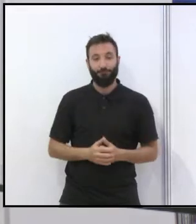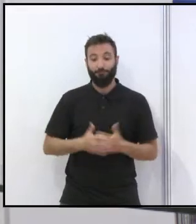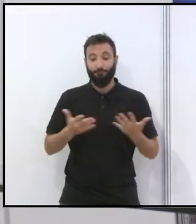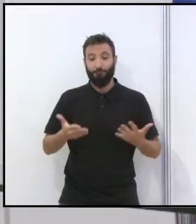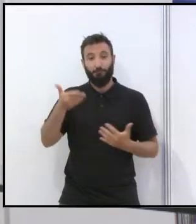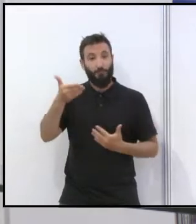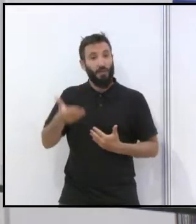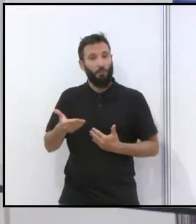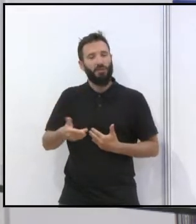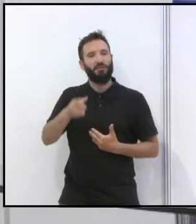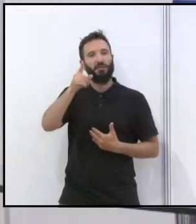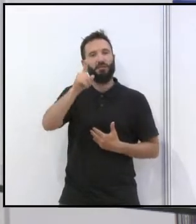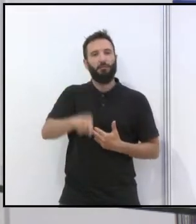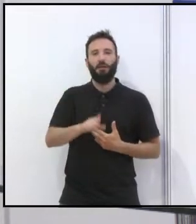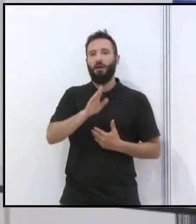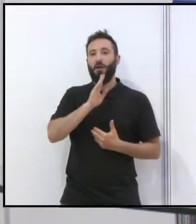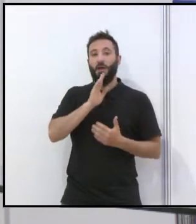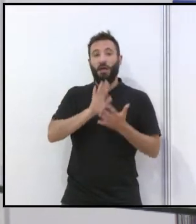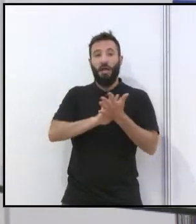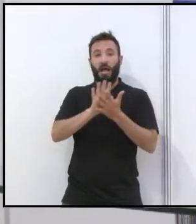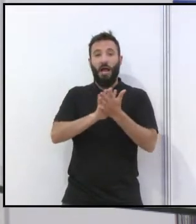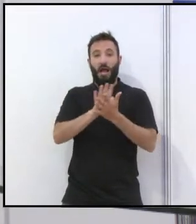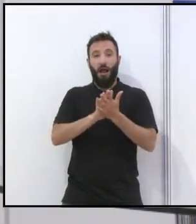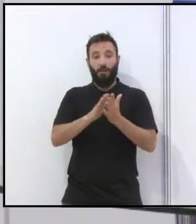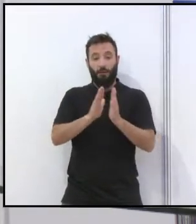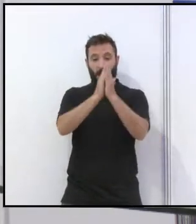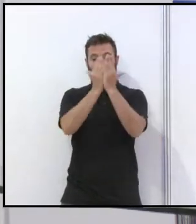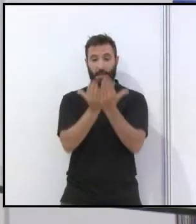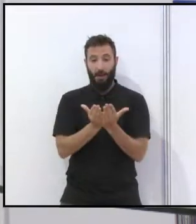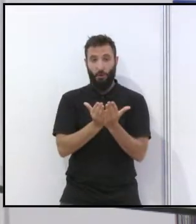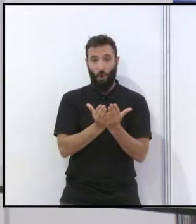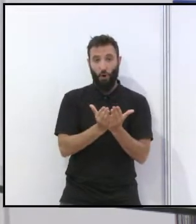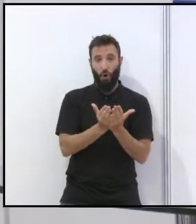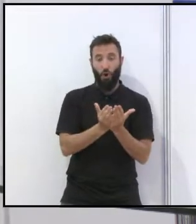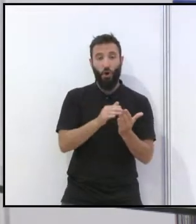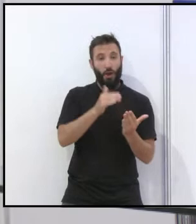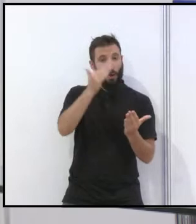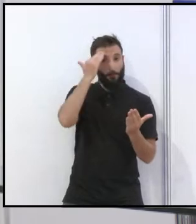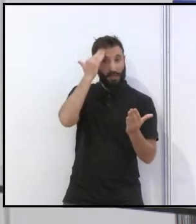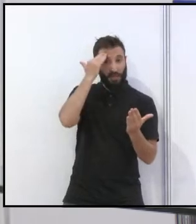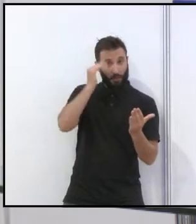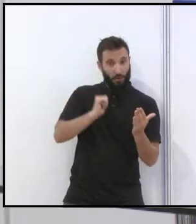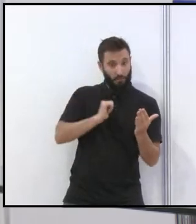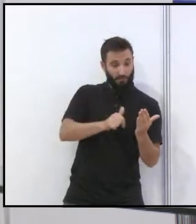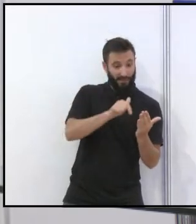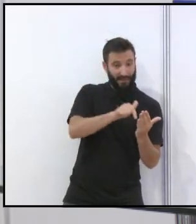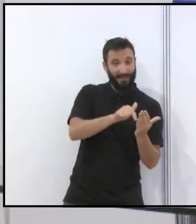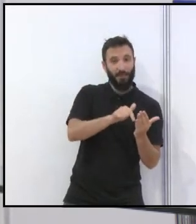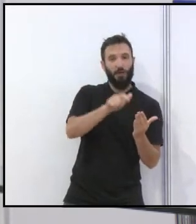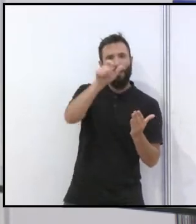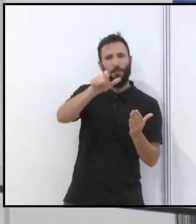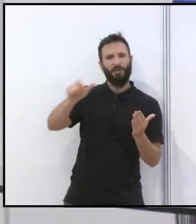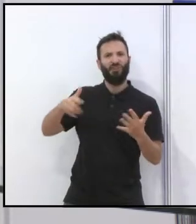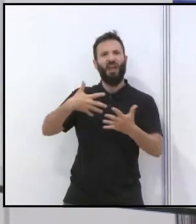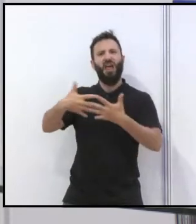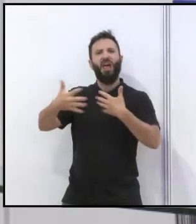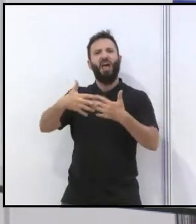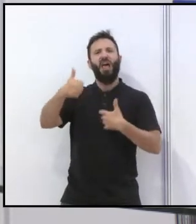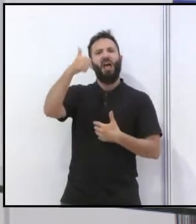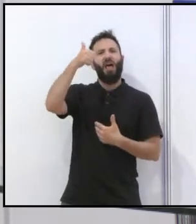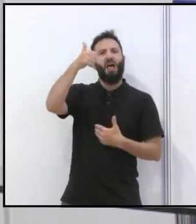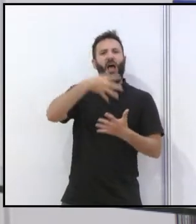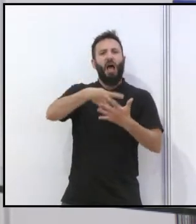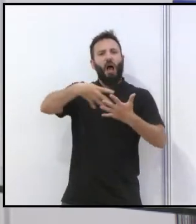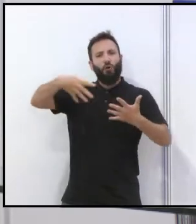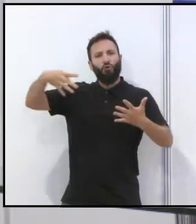importante es también, y esto estaba en el prólogo de una antología que hizo Jean Cocteau, con autores, con poetas franceses